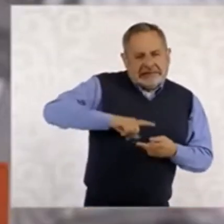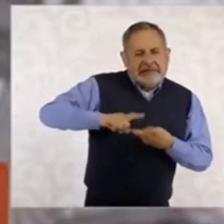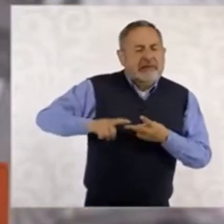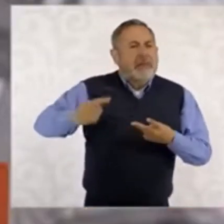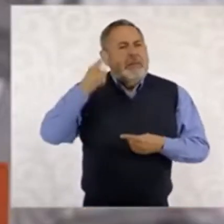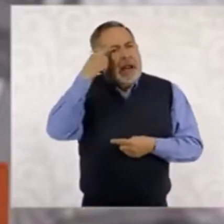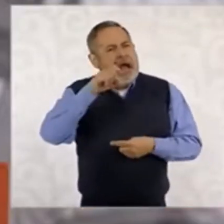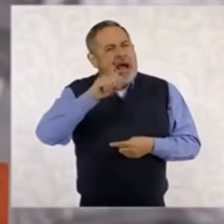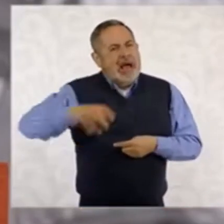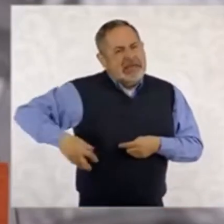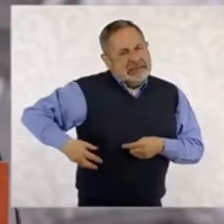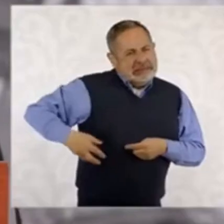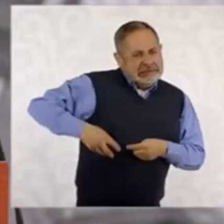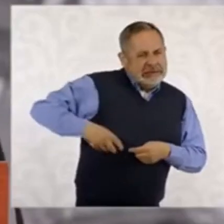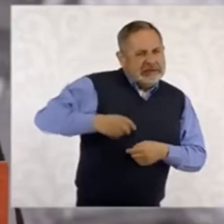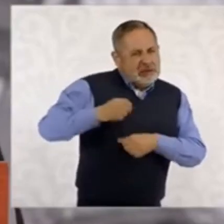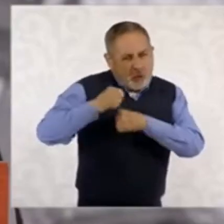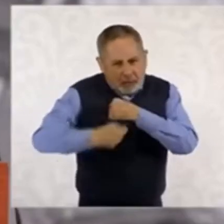6